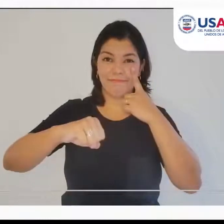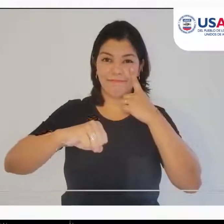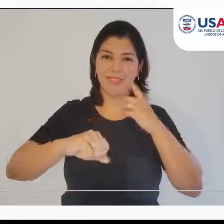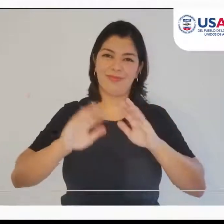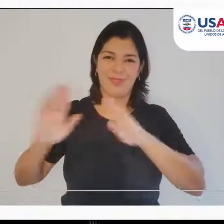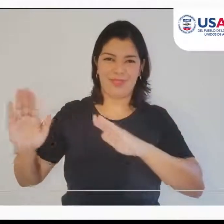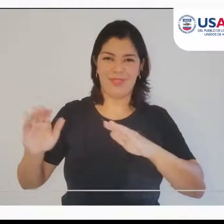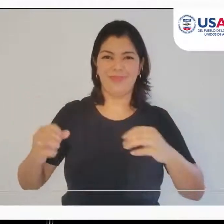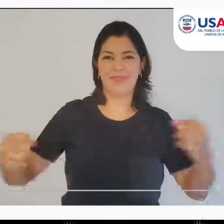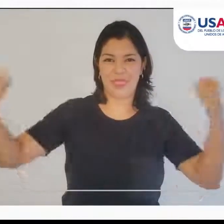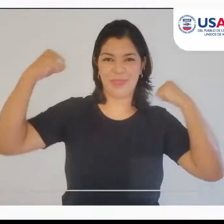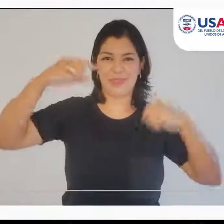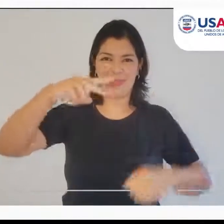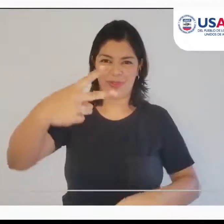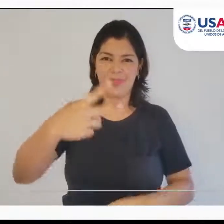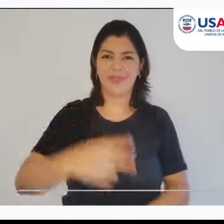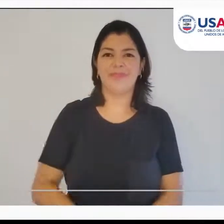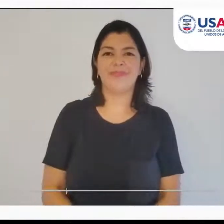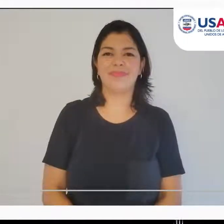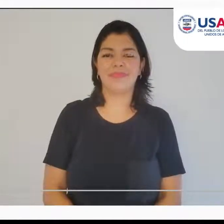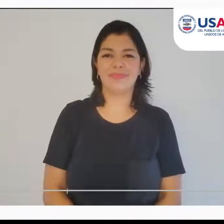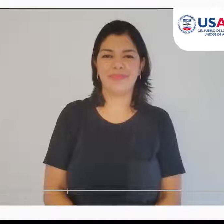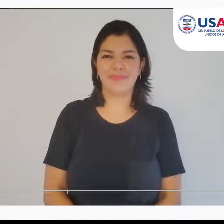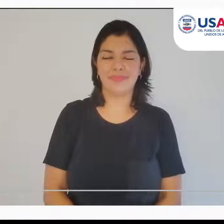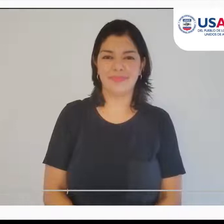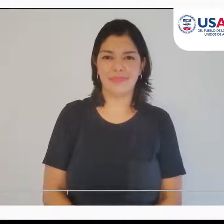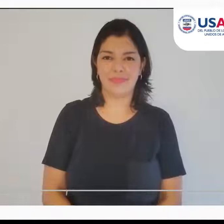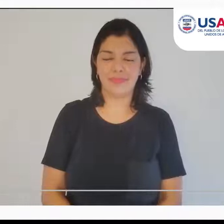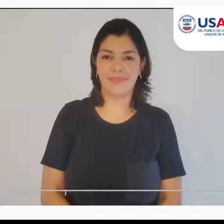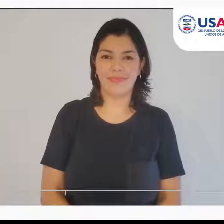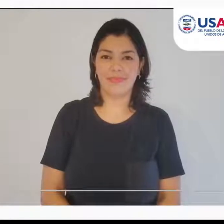La Jugada con los Derechos es un podcast de Sport Power 2.